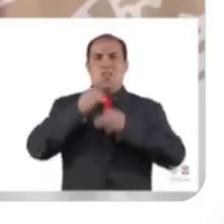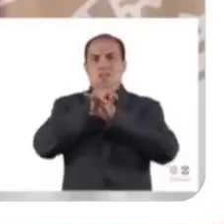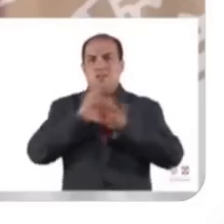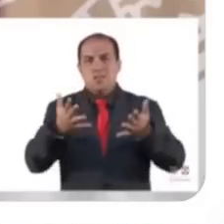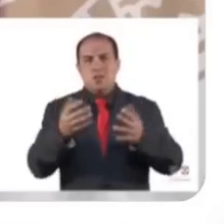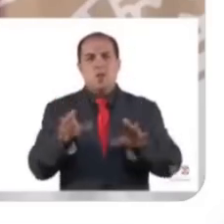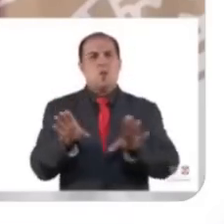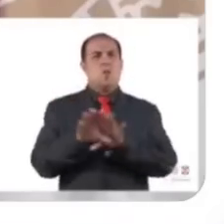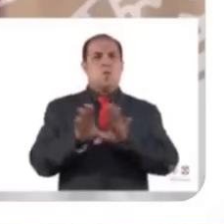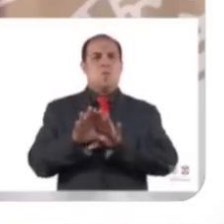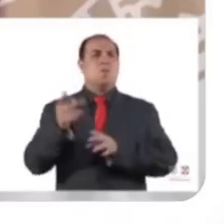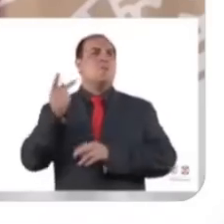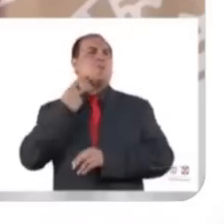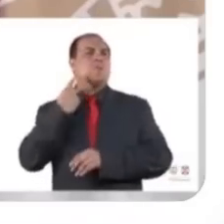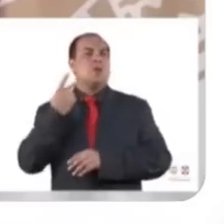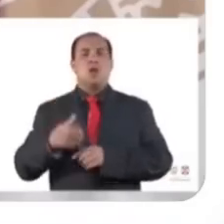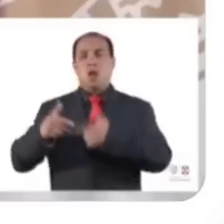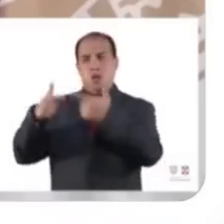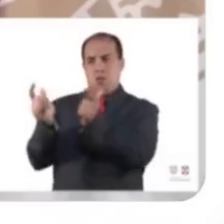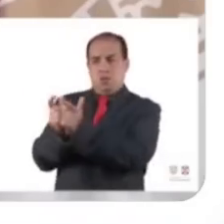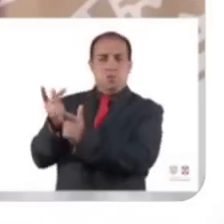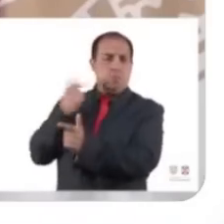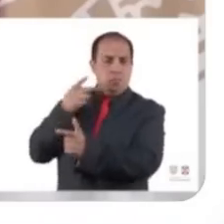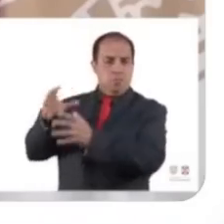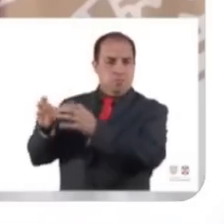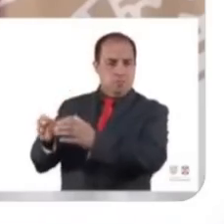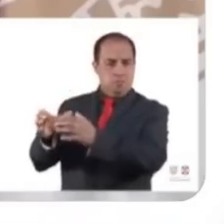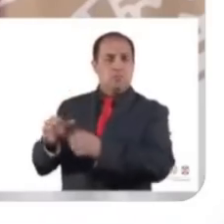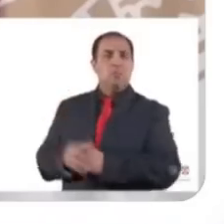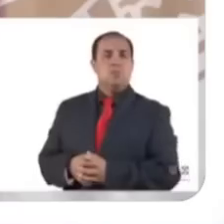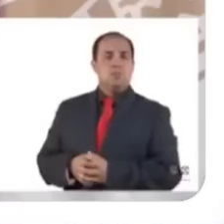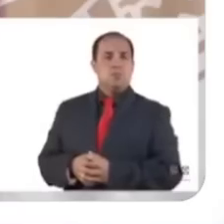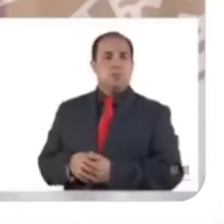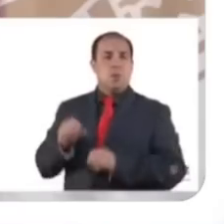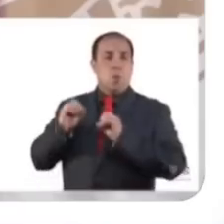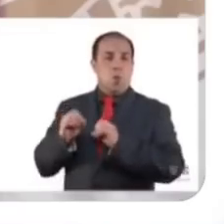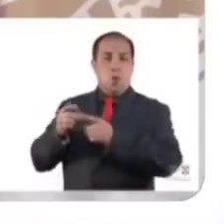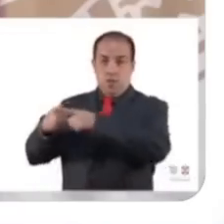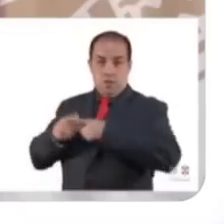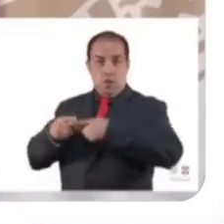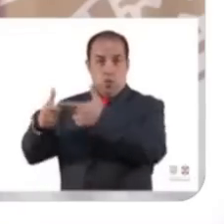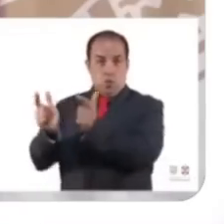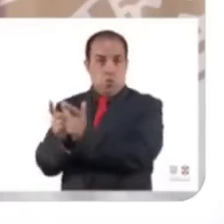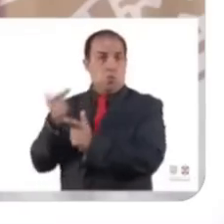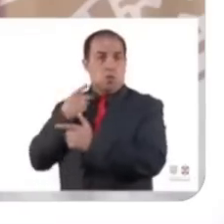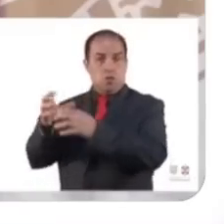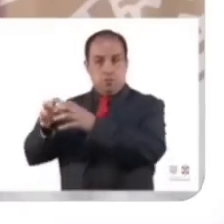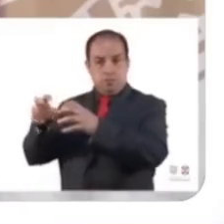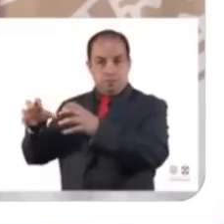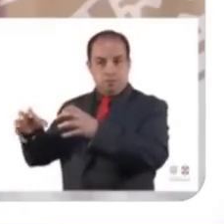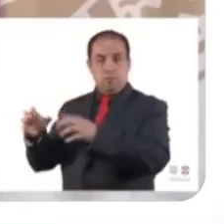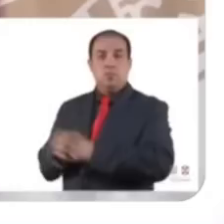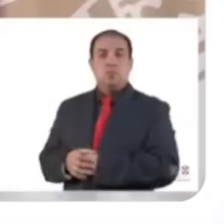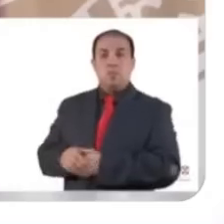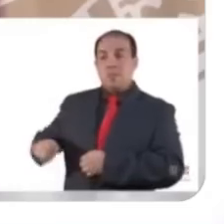por parte de Morena, una de las corcholatas, así como lo llama la oposición en nuestro país. Vamos a escucharlo